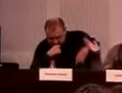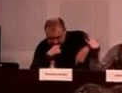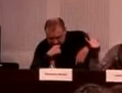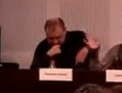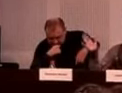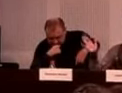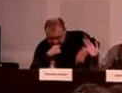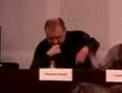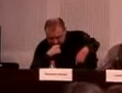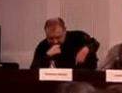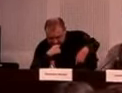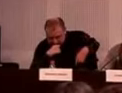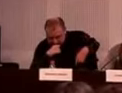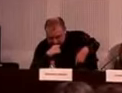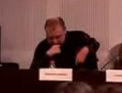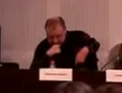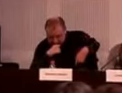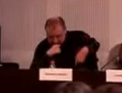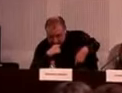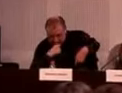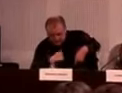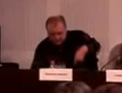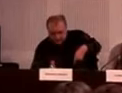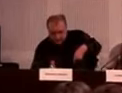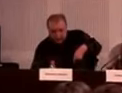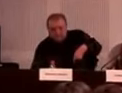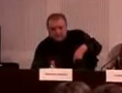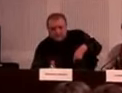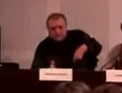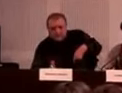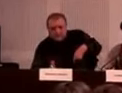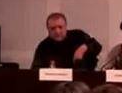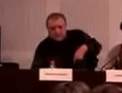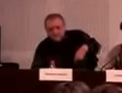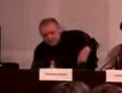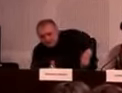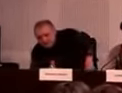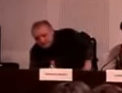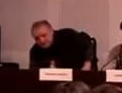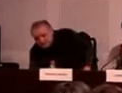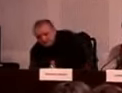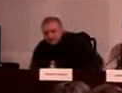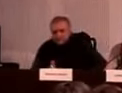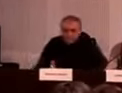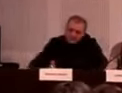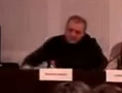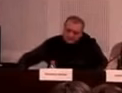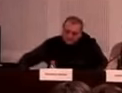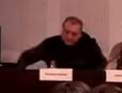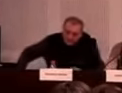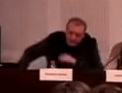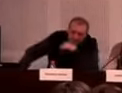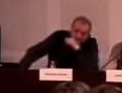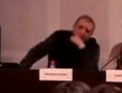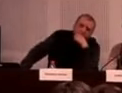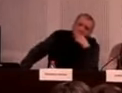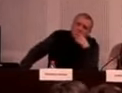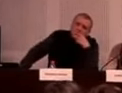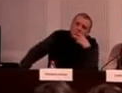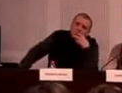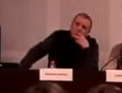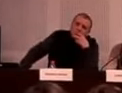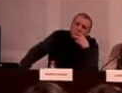lo comentaba la compañera esta mañana con el premio, parece que es una cosa que no se da, nos parece